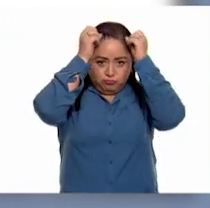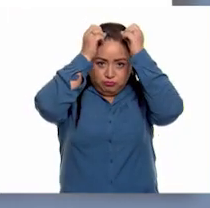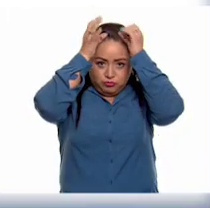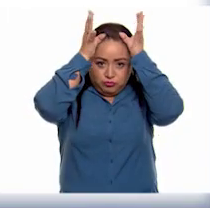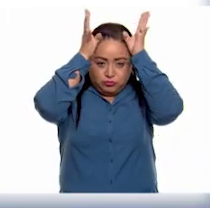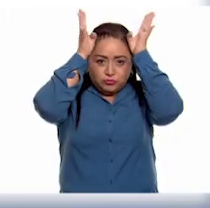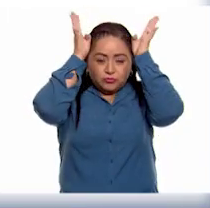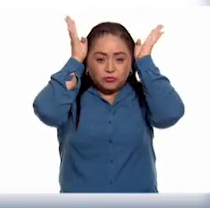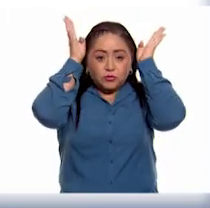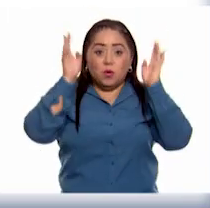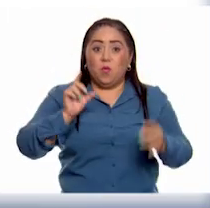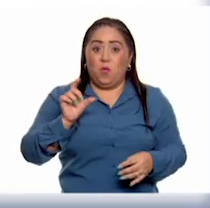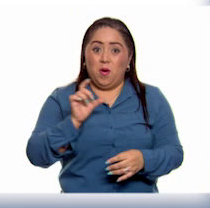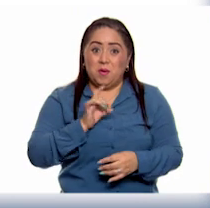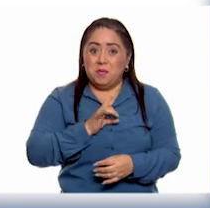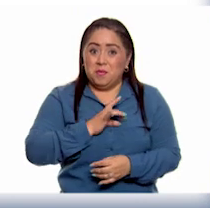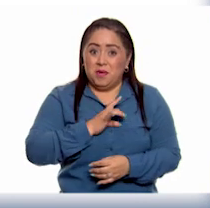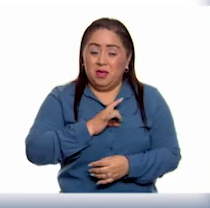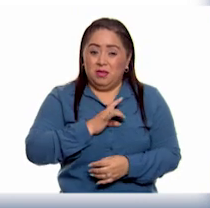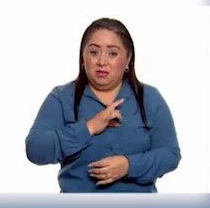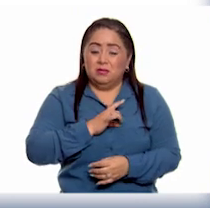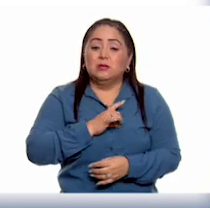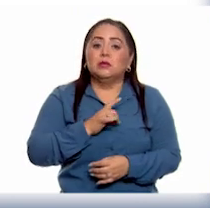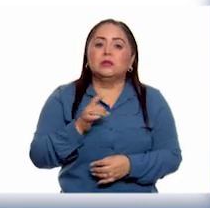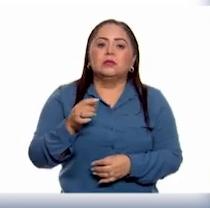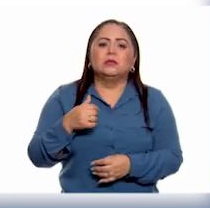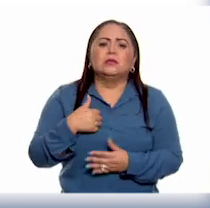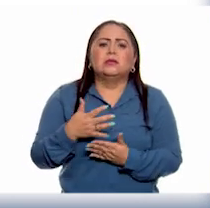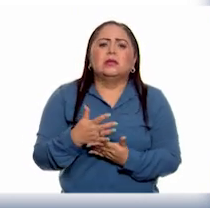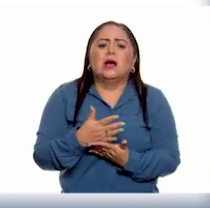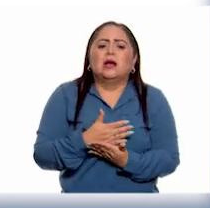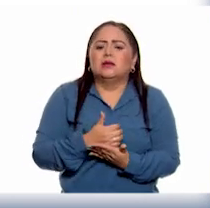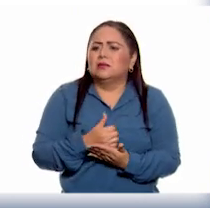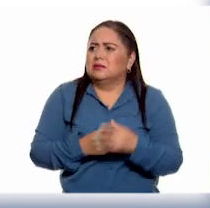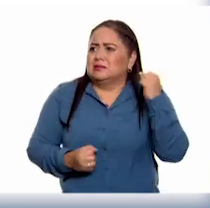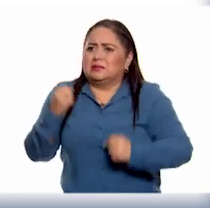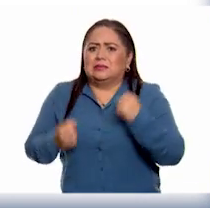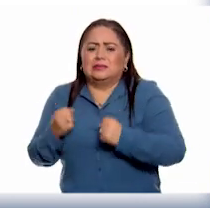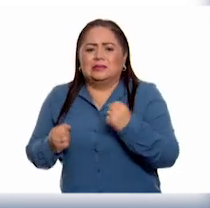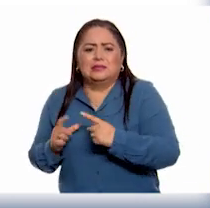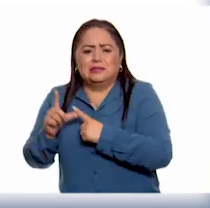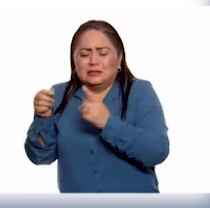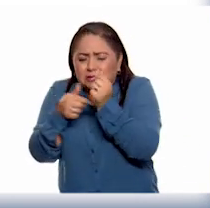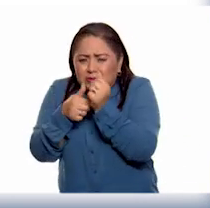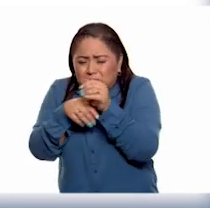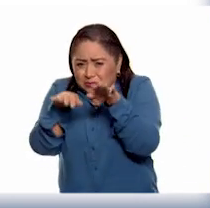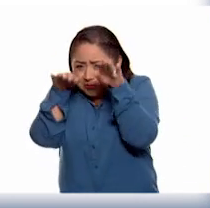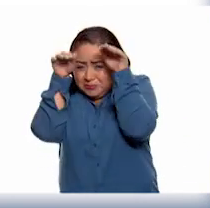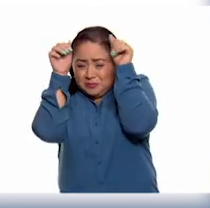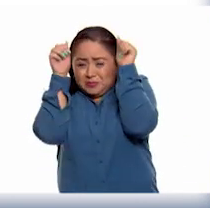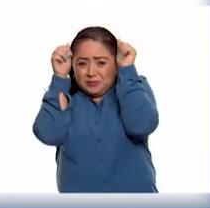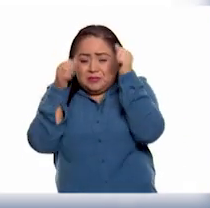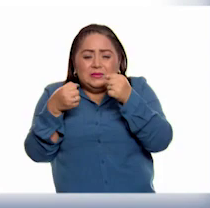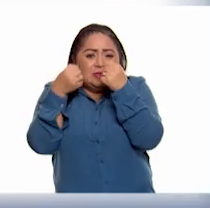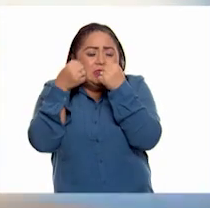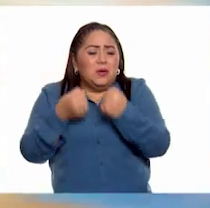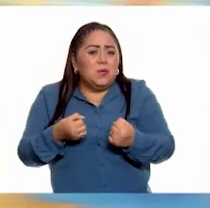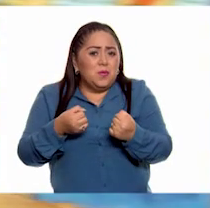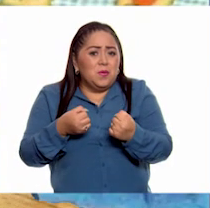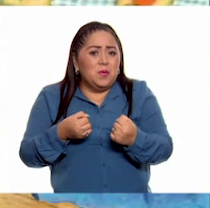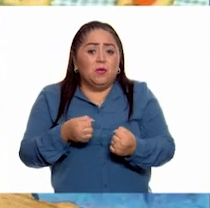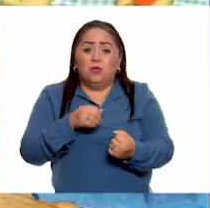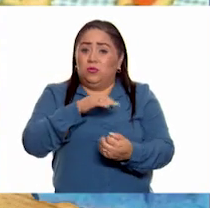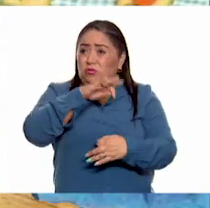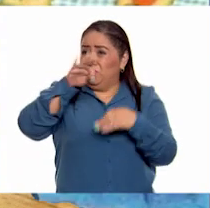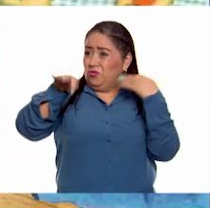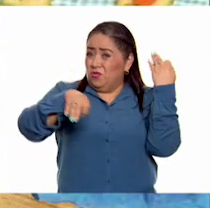punta. Cuando tengo miedo, tengo ganas de salir corriendo y esconderme en un lugar seguro.